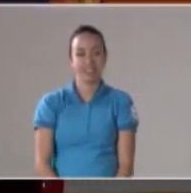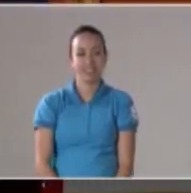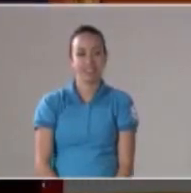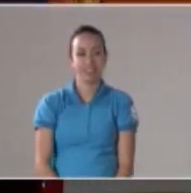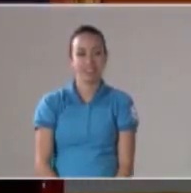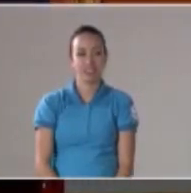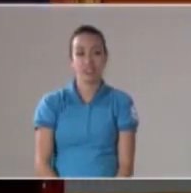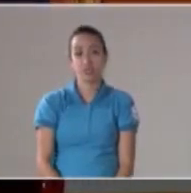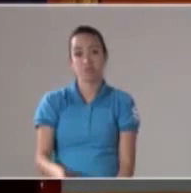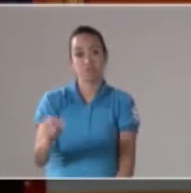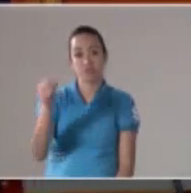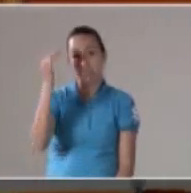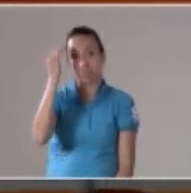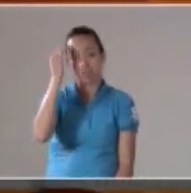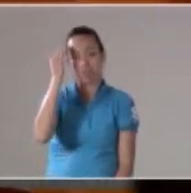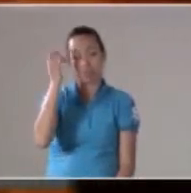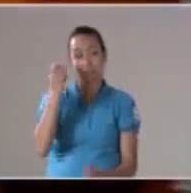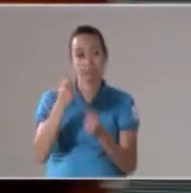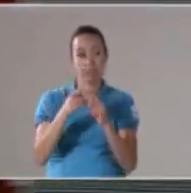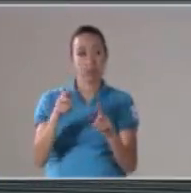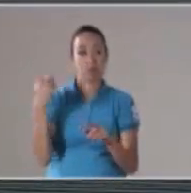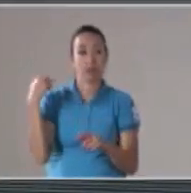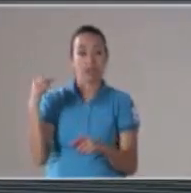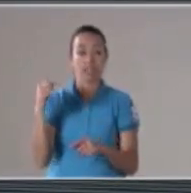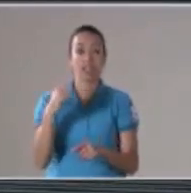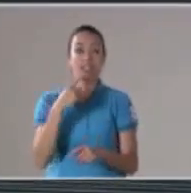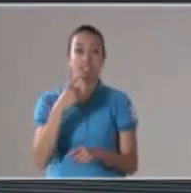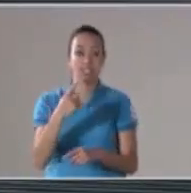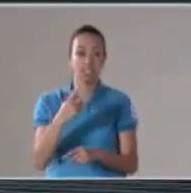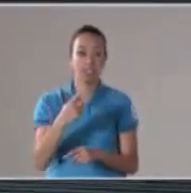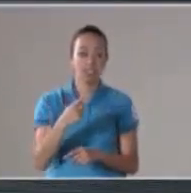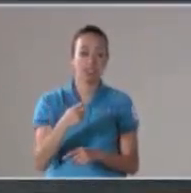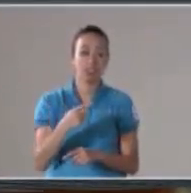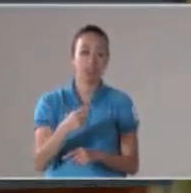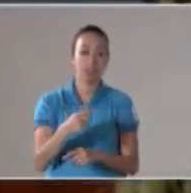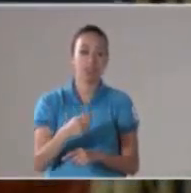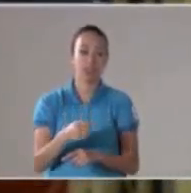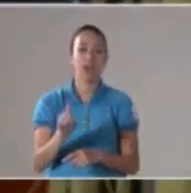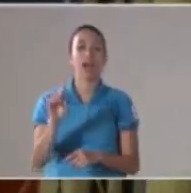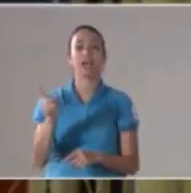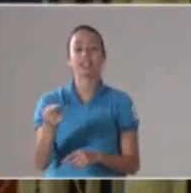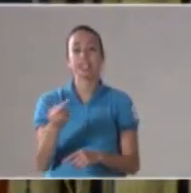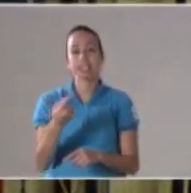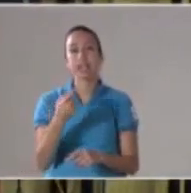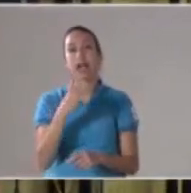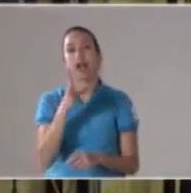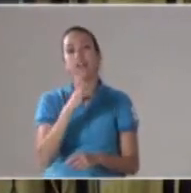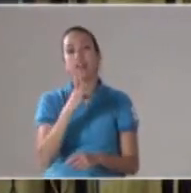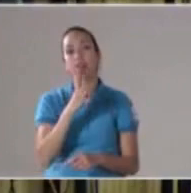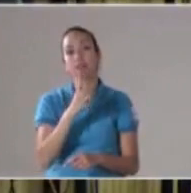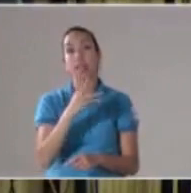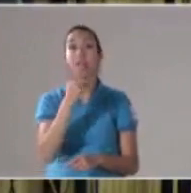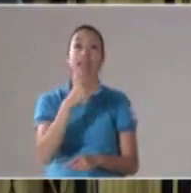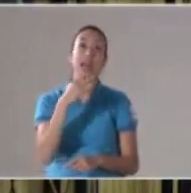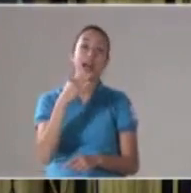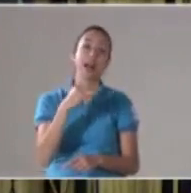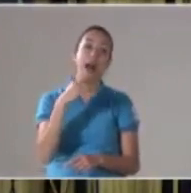cuenta? No lo sabemos. Pero para identificarlo, ¿A quién sacamos a bailar?